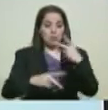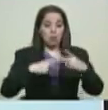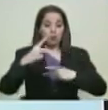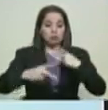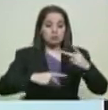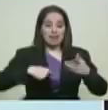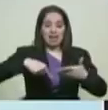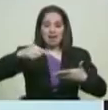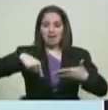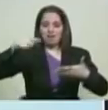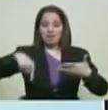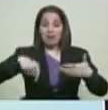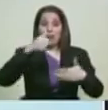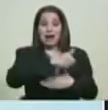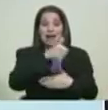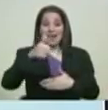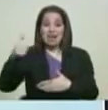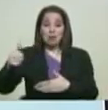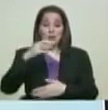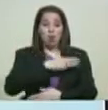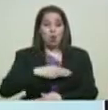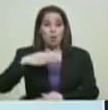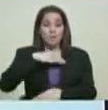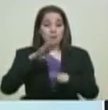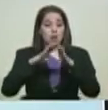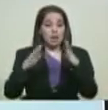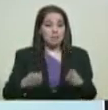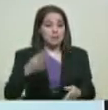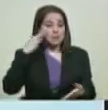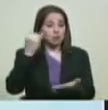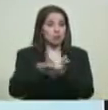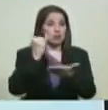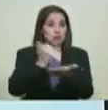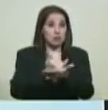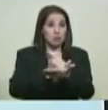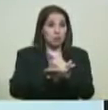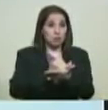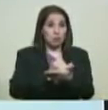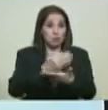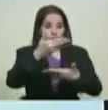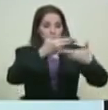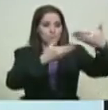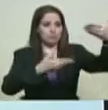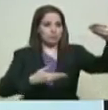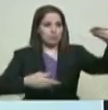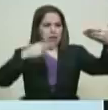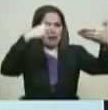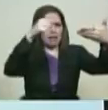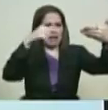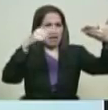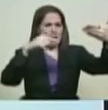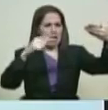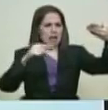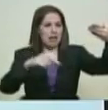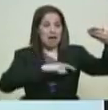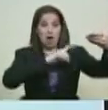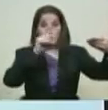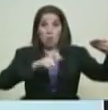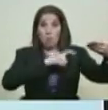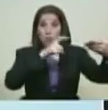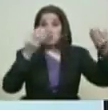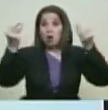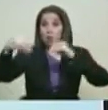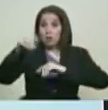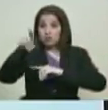firma de todos los miembros de mesa, los testigos, y se hace una auditoría posterior a la votación. Es